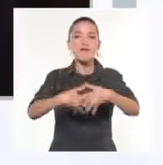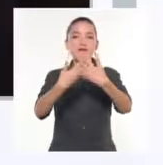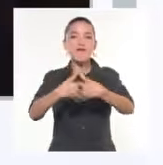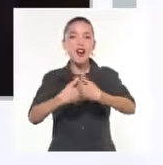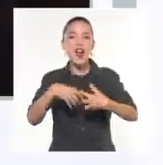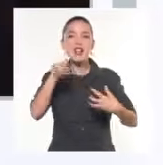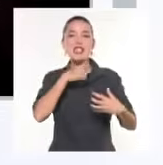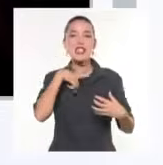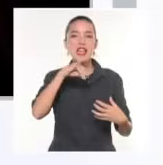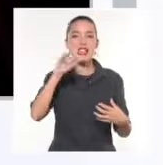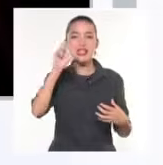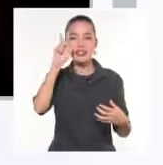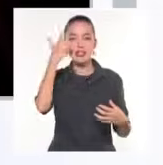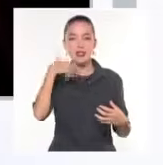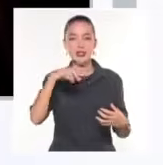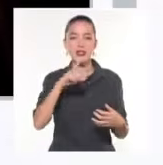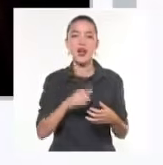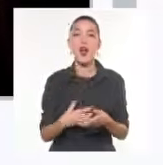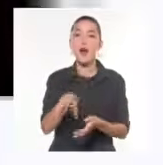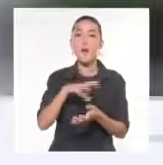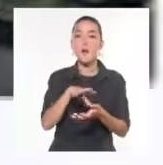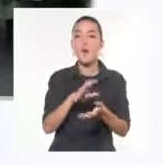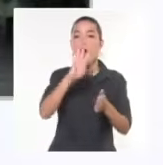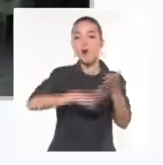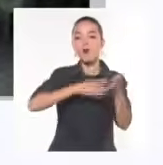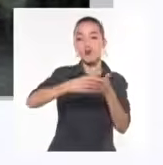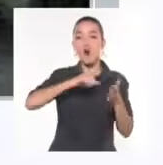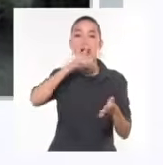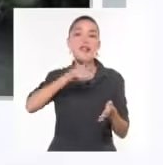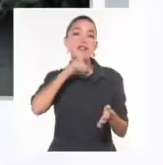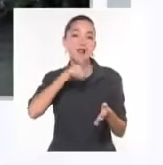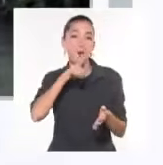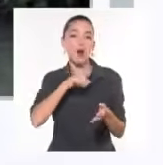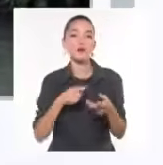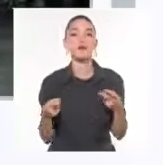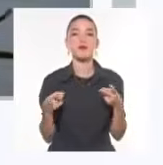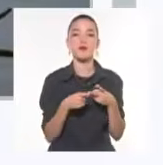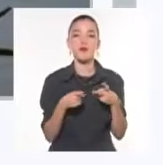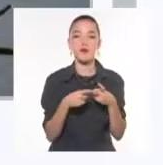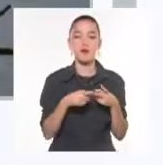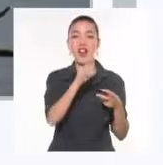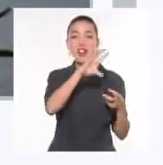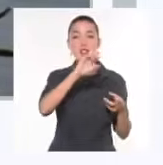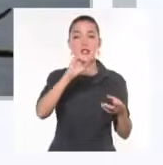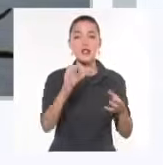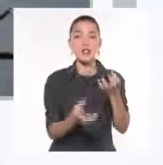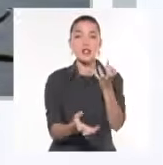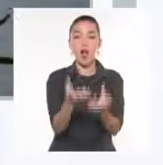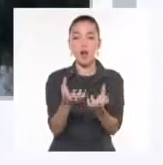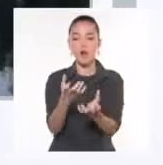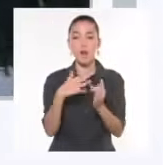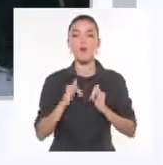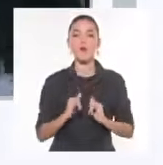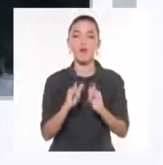lenguaje hecho en Cuba a partir de inteligencia artificial. Desde Cienfuegos tendremos detalles sobre novedosas investigaciones